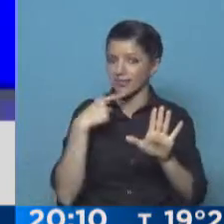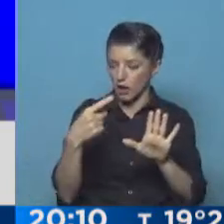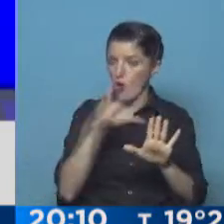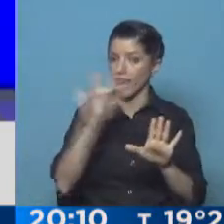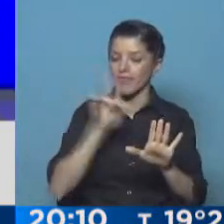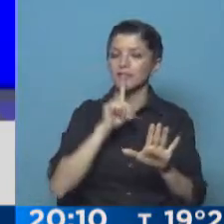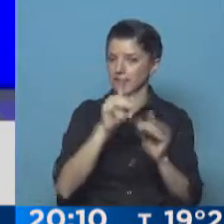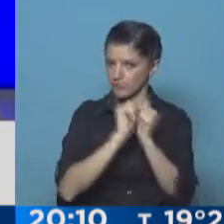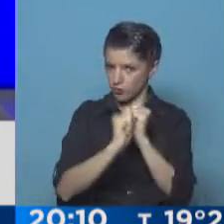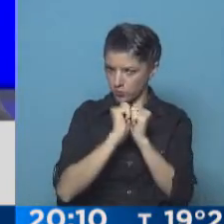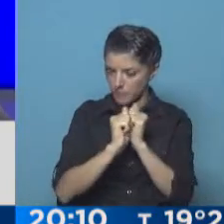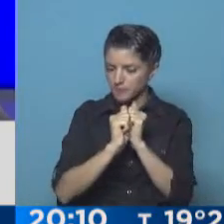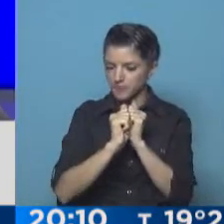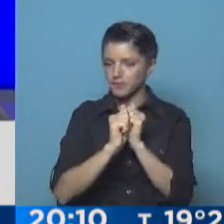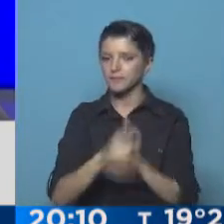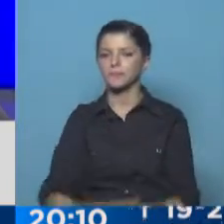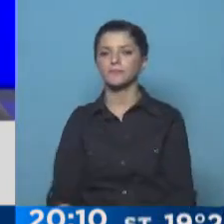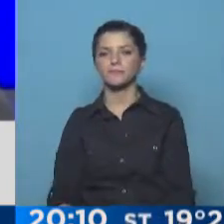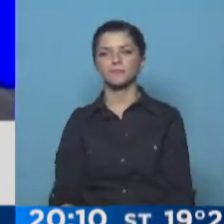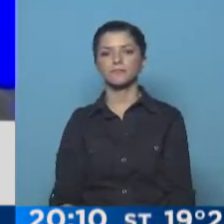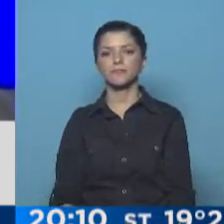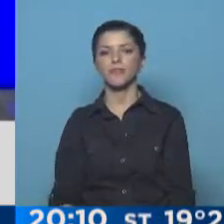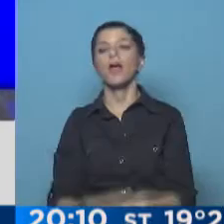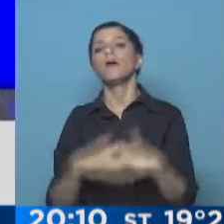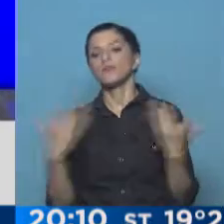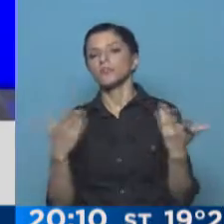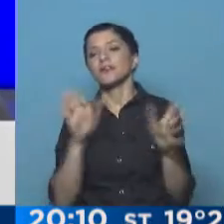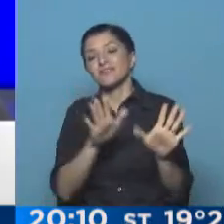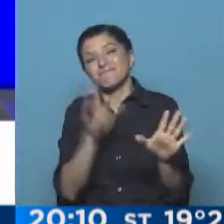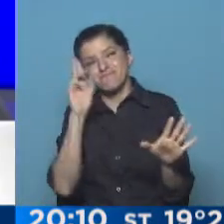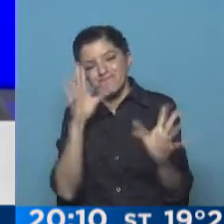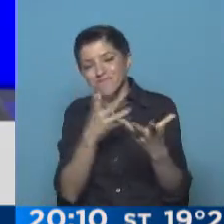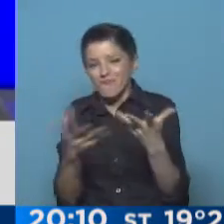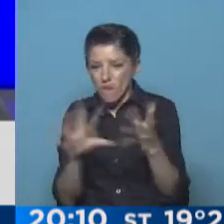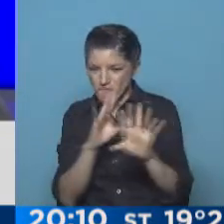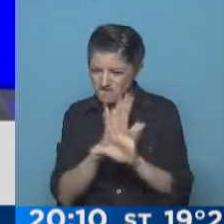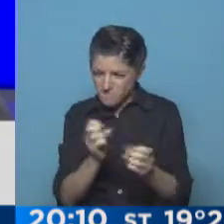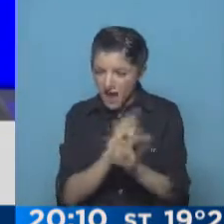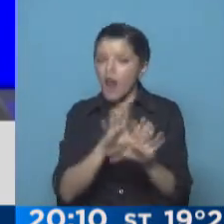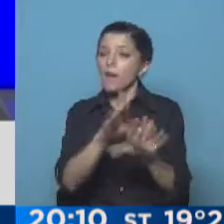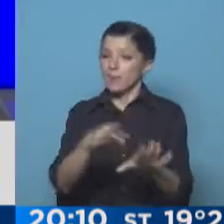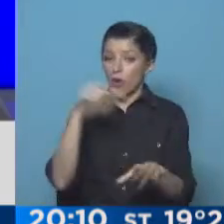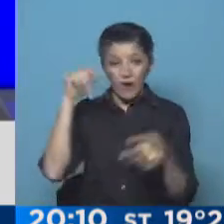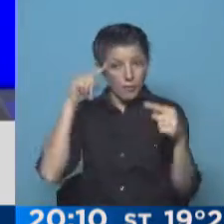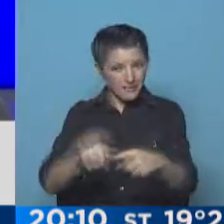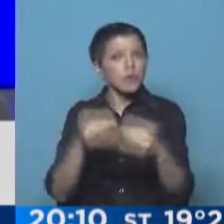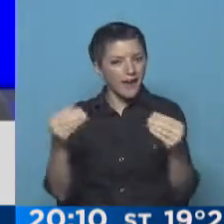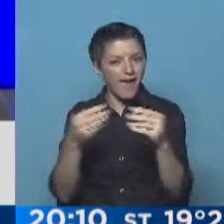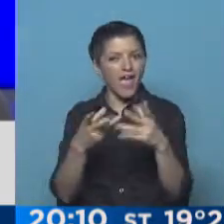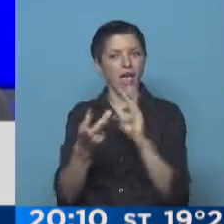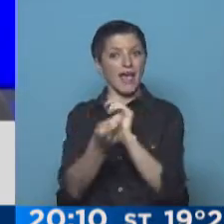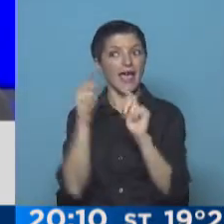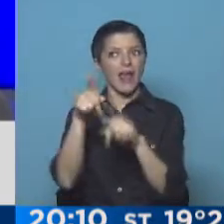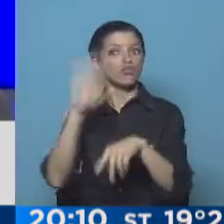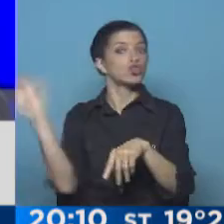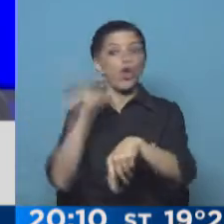sirvió, más allá de lo irrespetuoso, en parte, sirvió porque el objetivo era lograr que